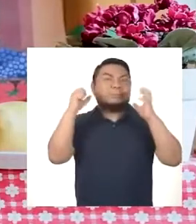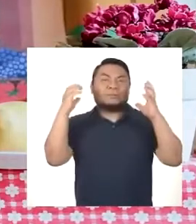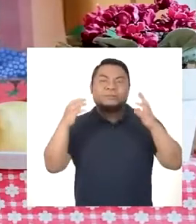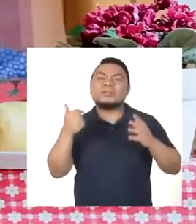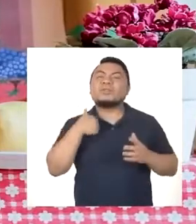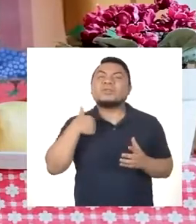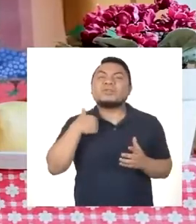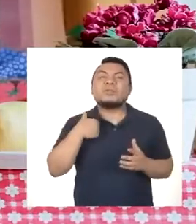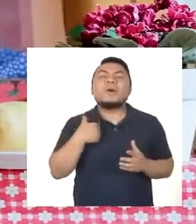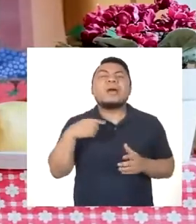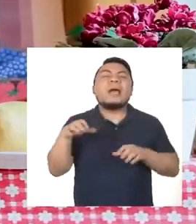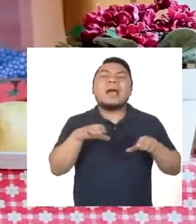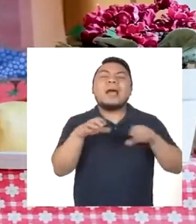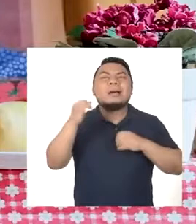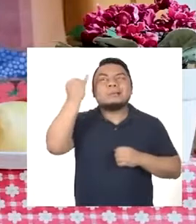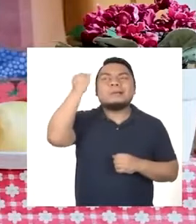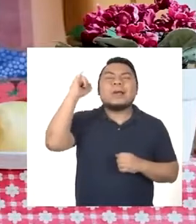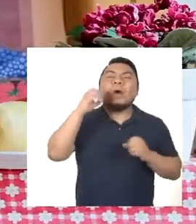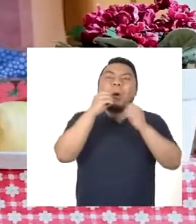del globo.